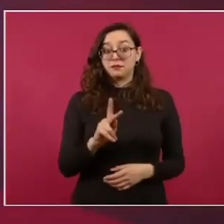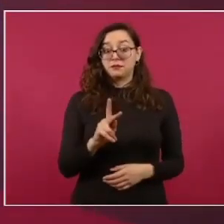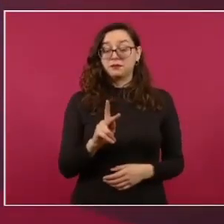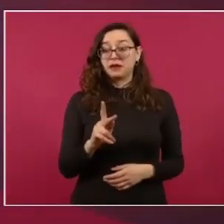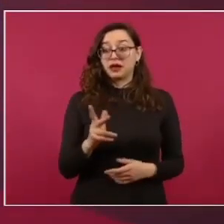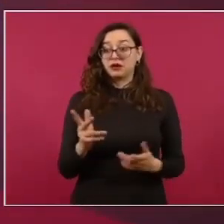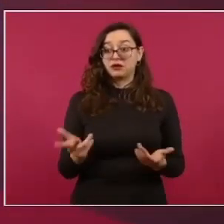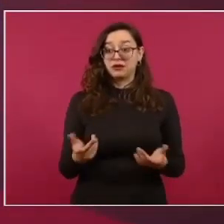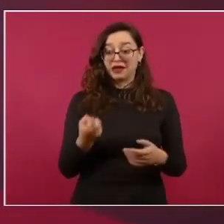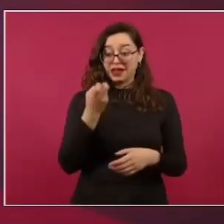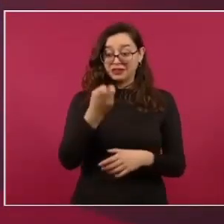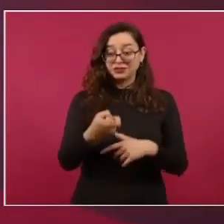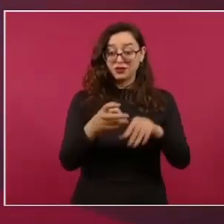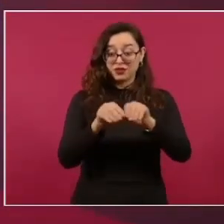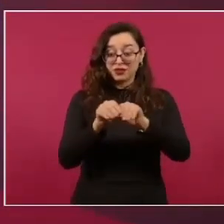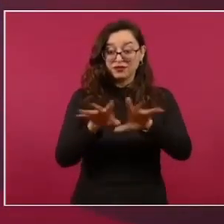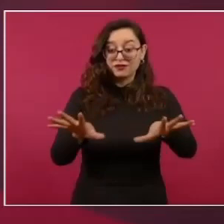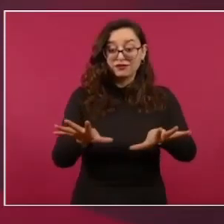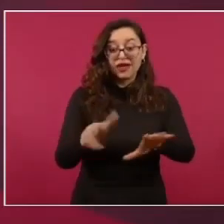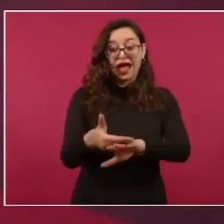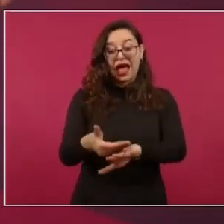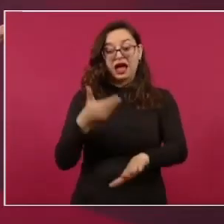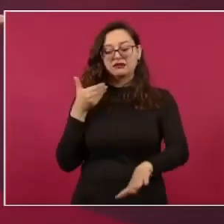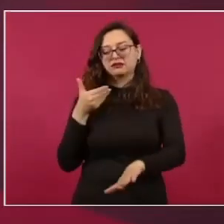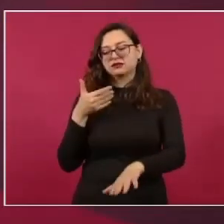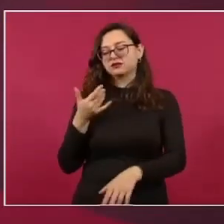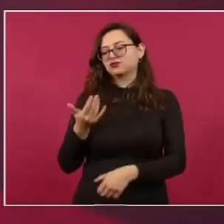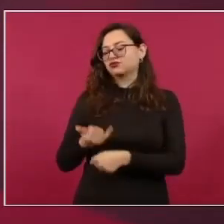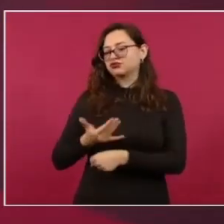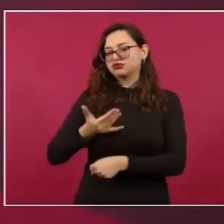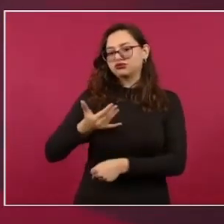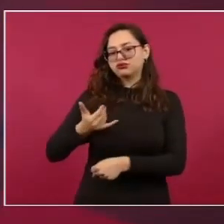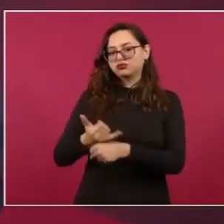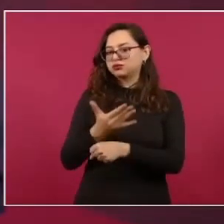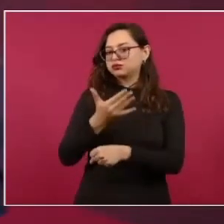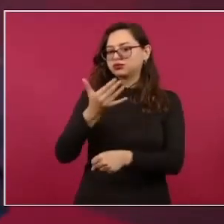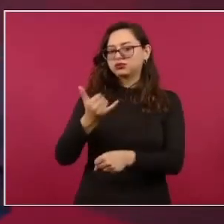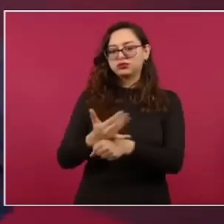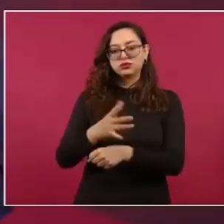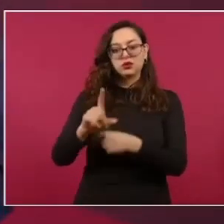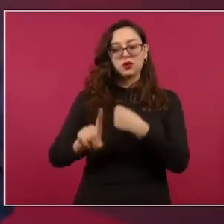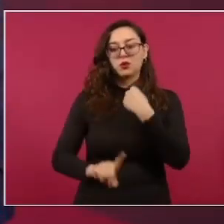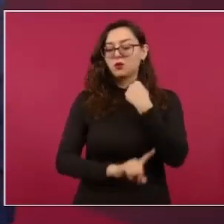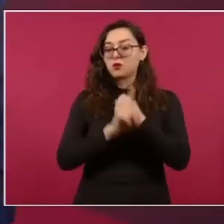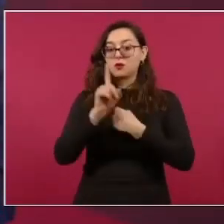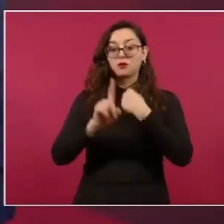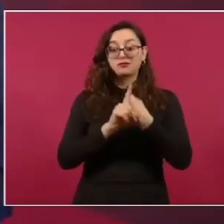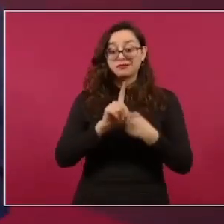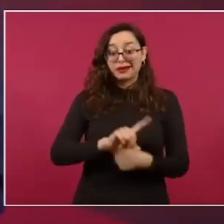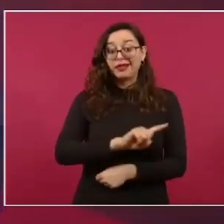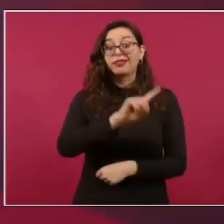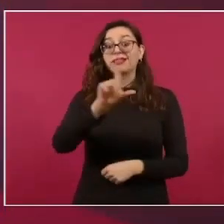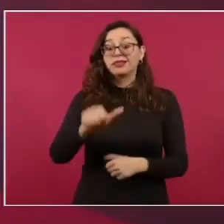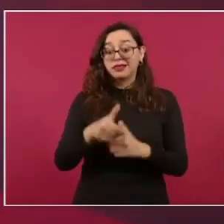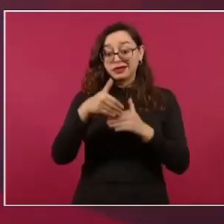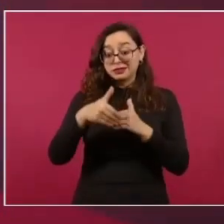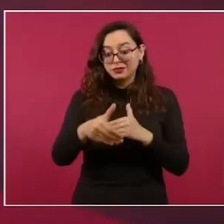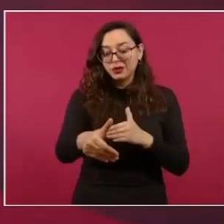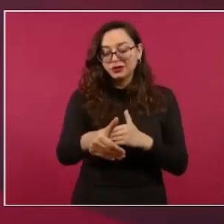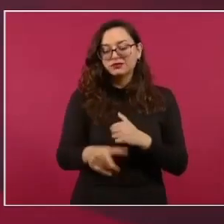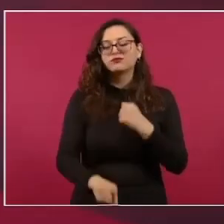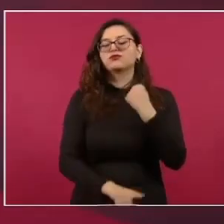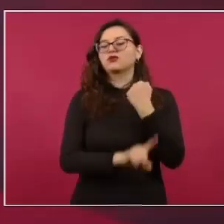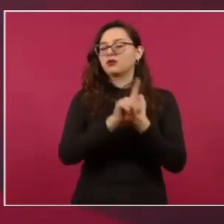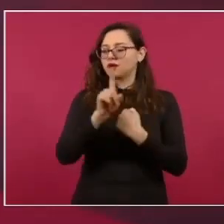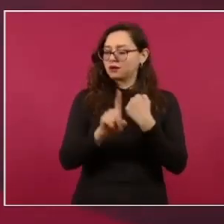infinidad de obstáculos fueron superados. Y para que se cumpliera, también. Desde 1906, los hermanos